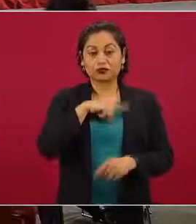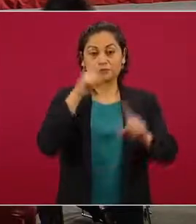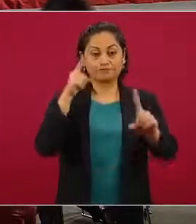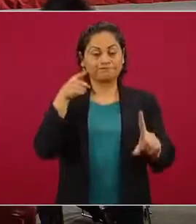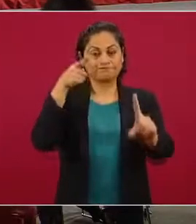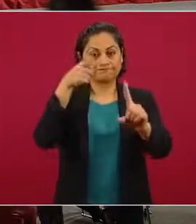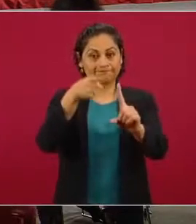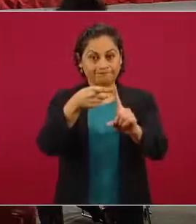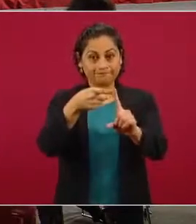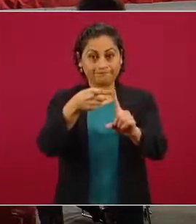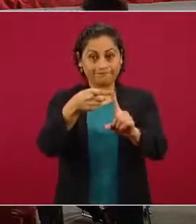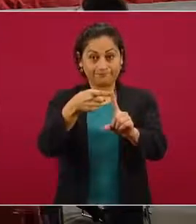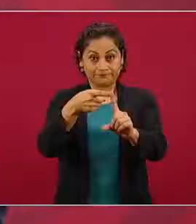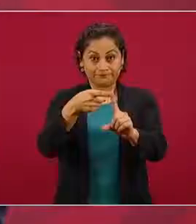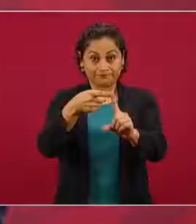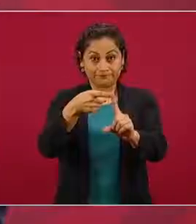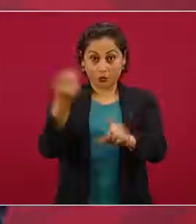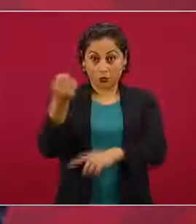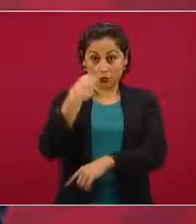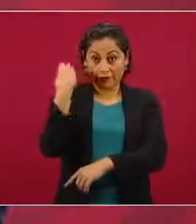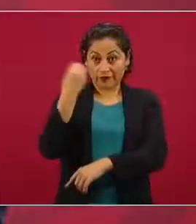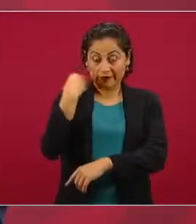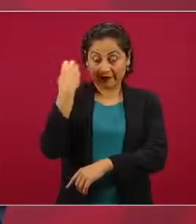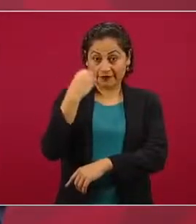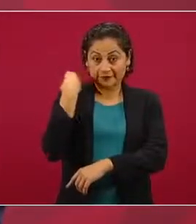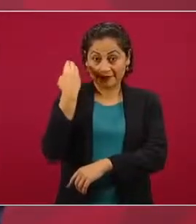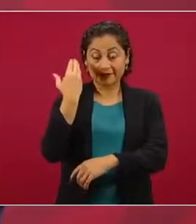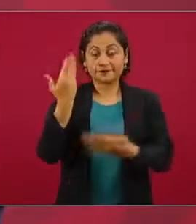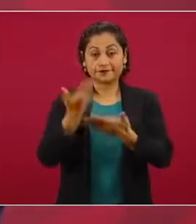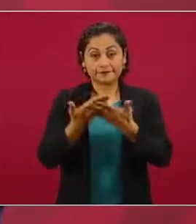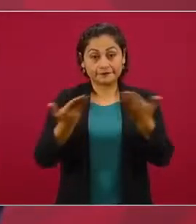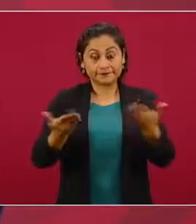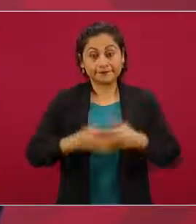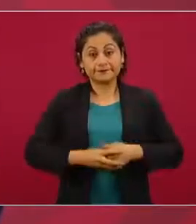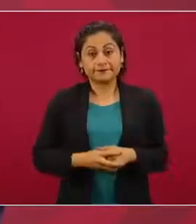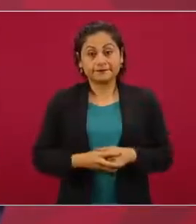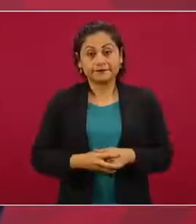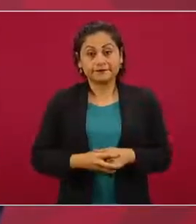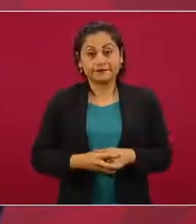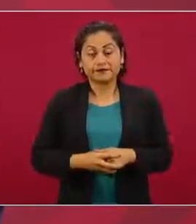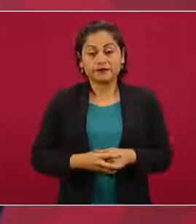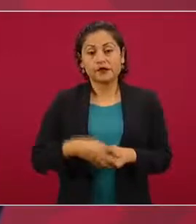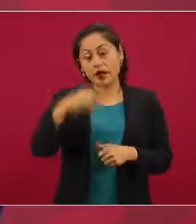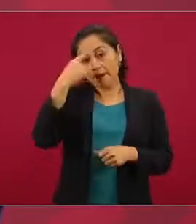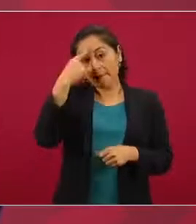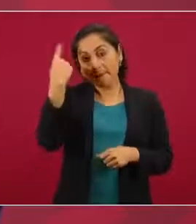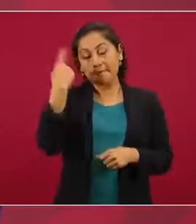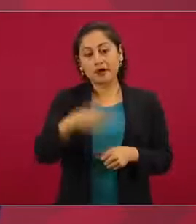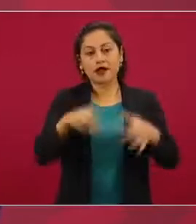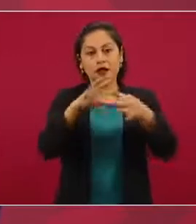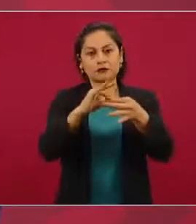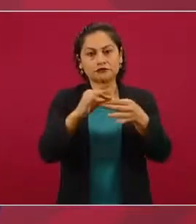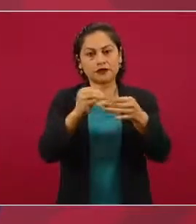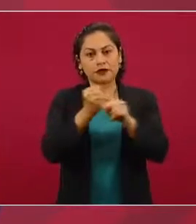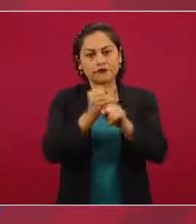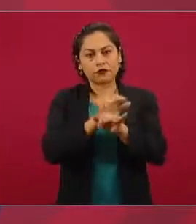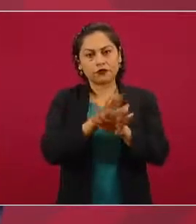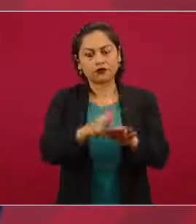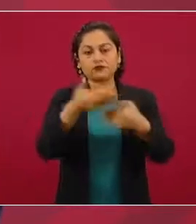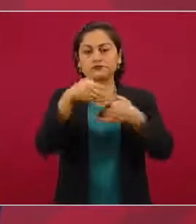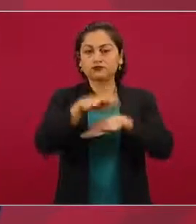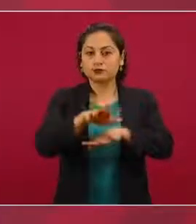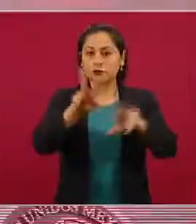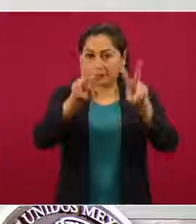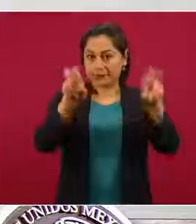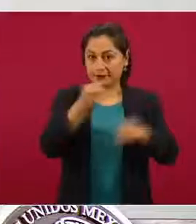dedicar esta conferencia a informar sobre la situación de salud